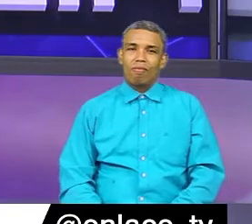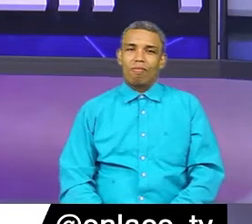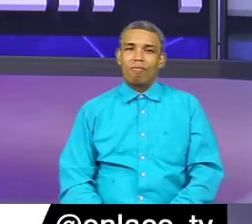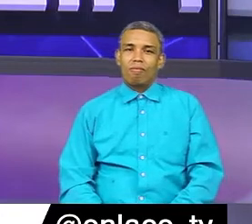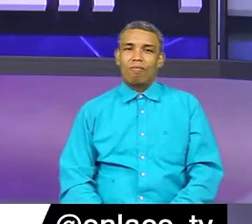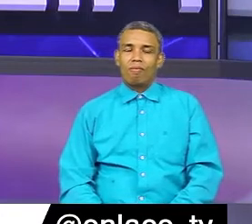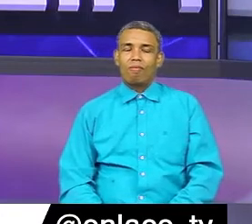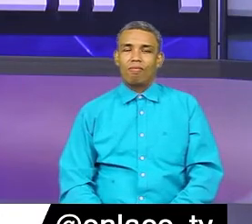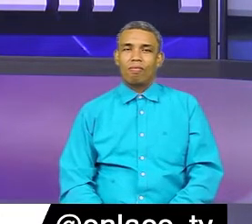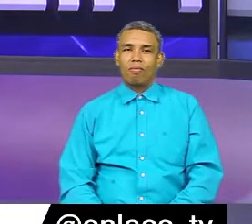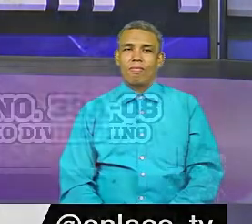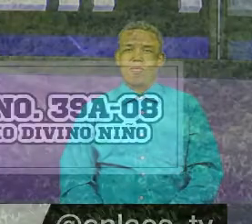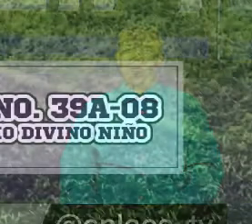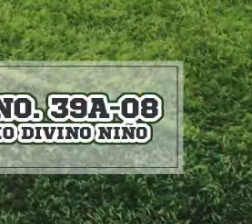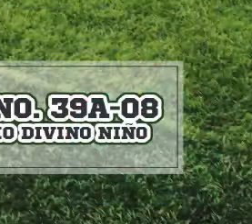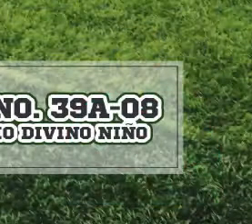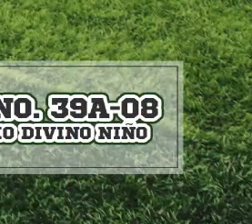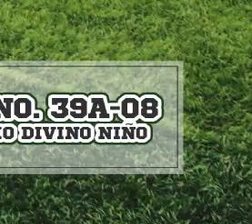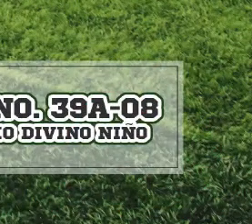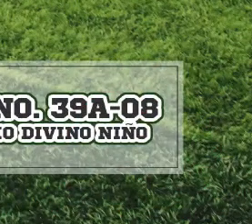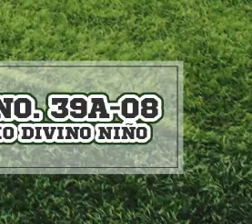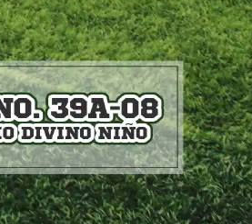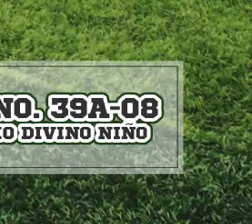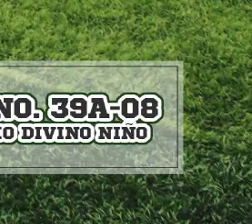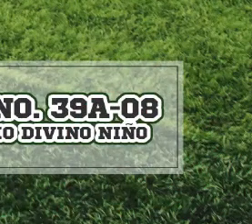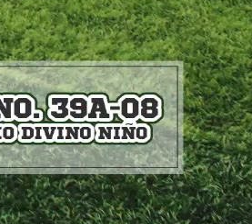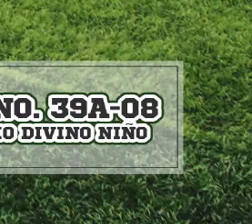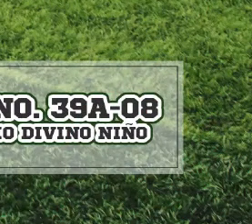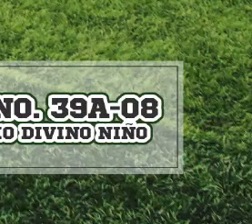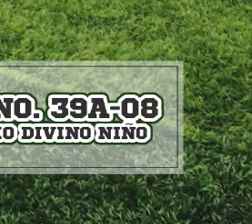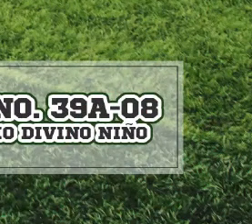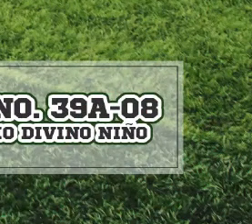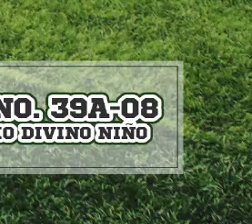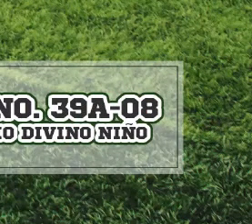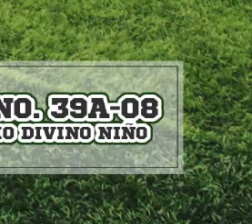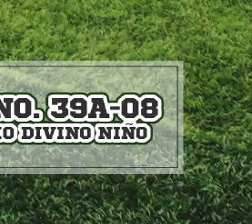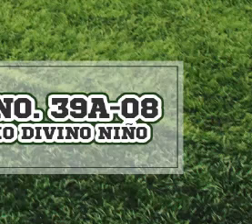Siéntete como una estrella en Yogo Bonito Canchas Sintéticas. Reserva ya tu cancha al